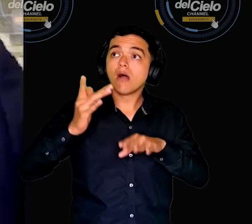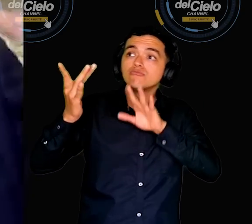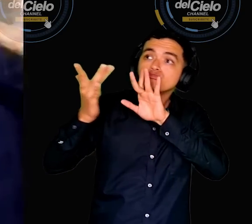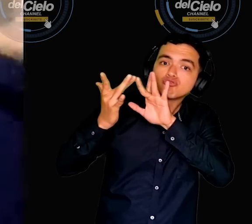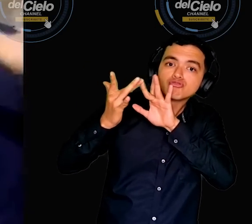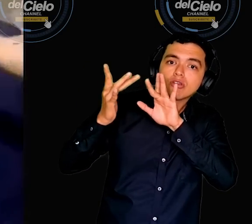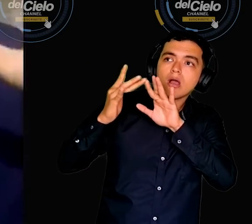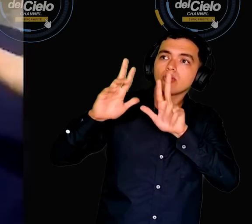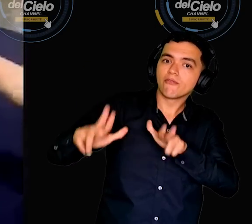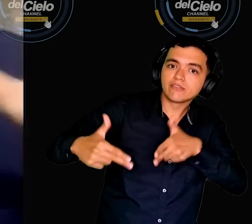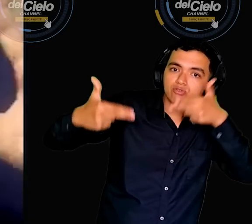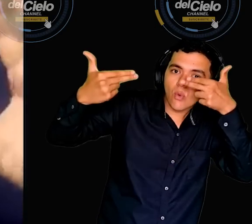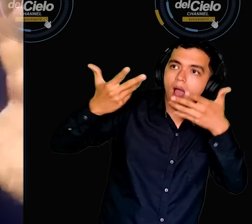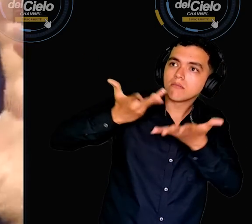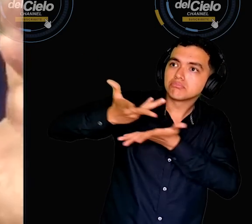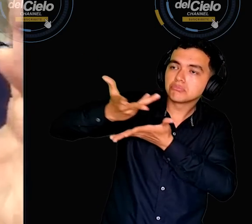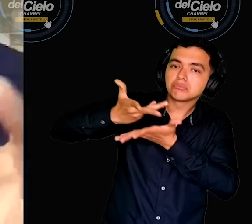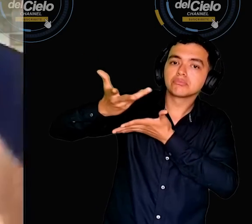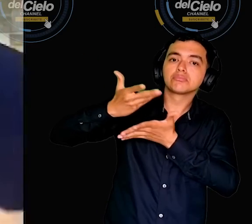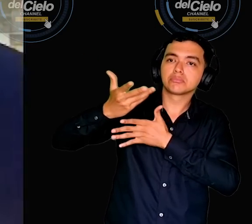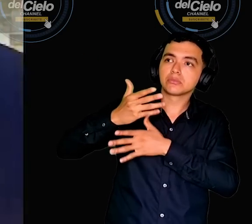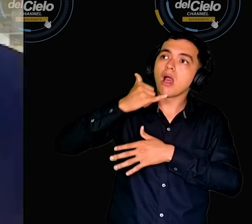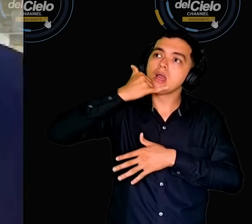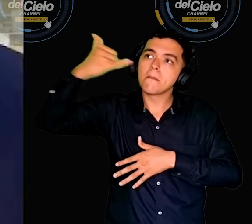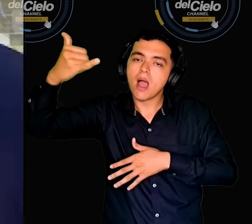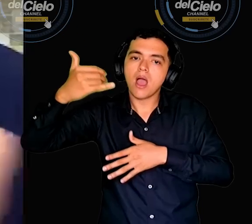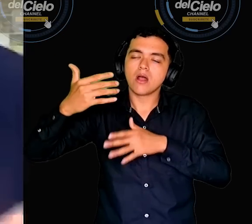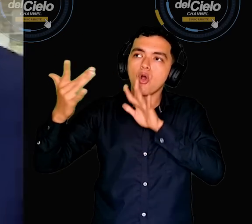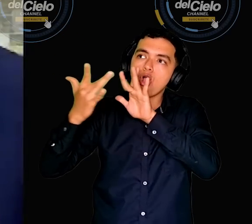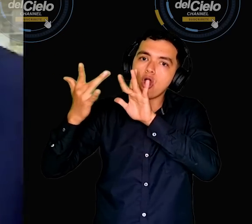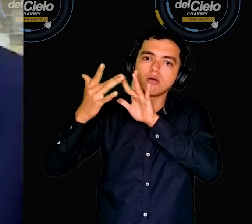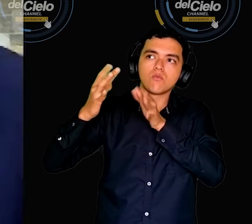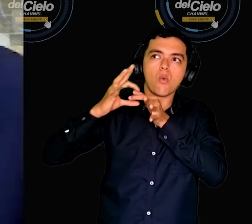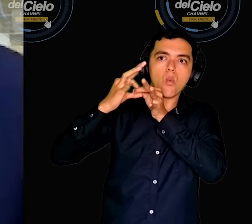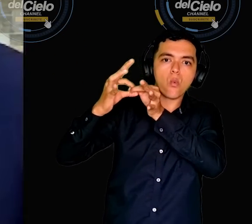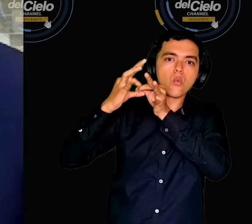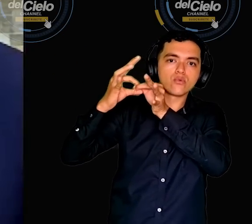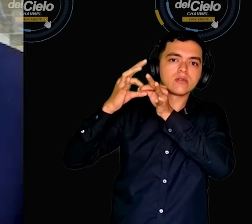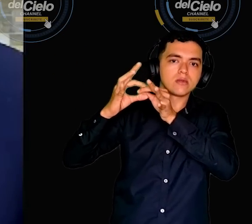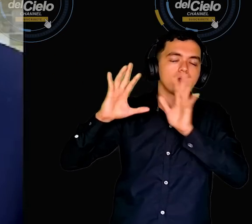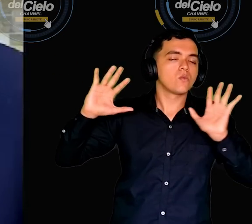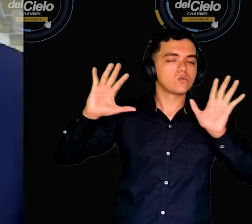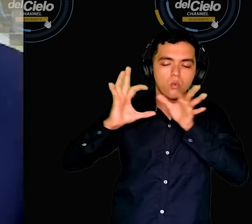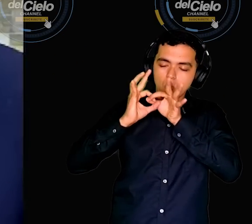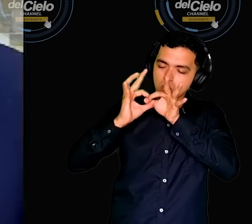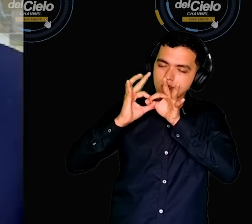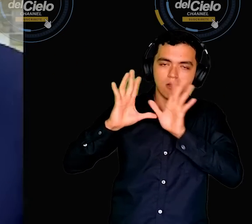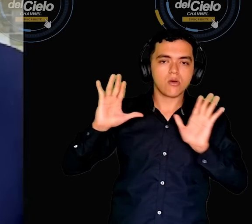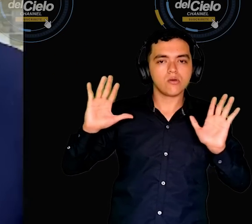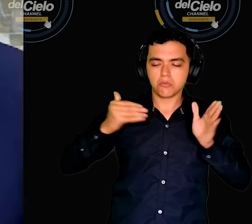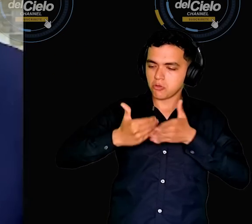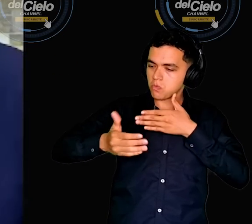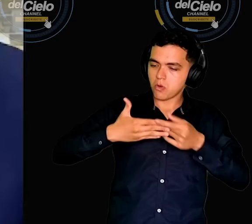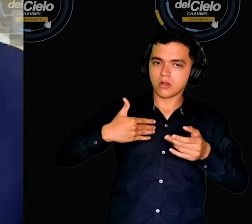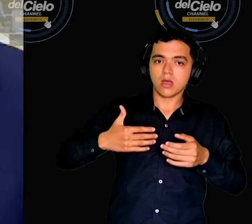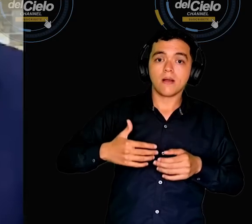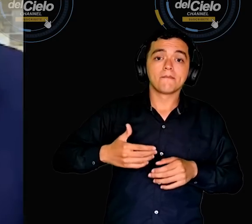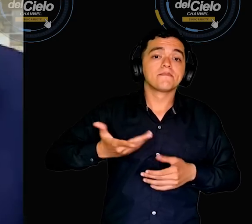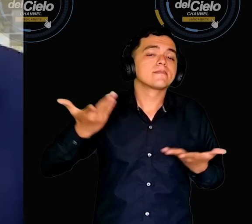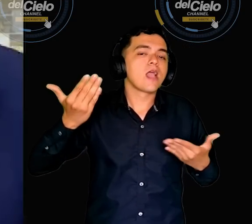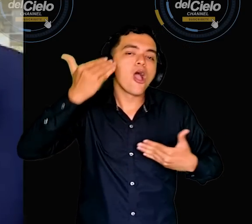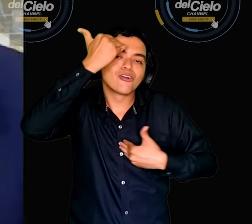etapa en que él ya no está cargado, sino que él ve que el mundo es grande. Para él un